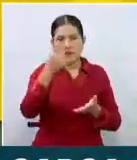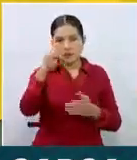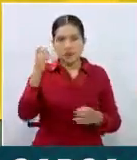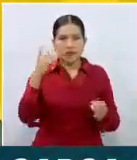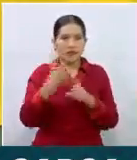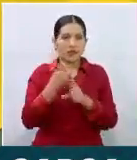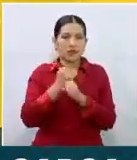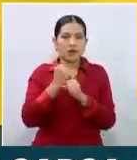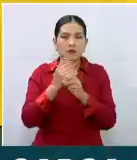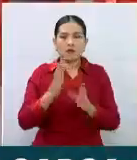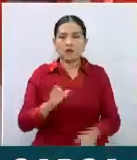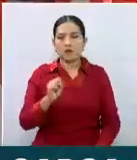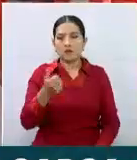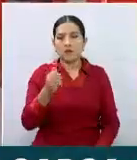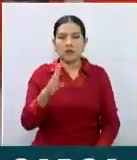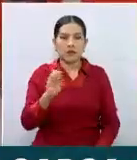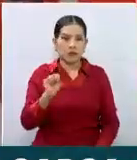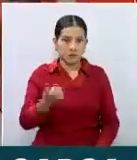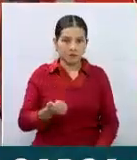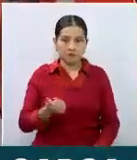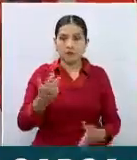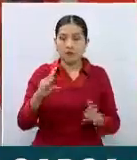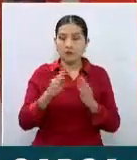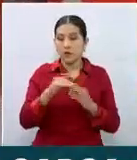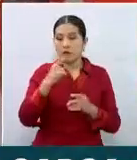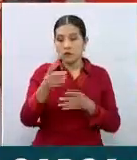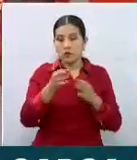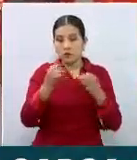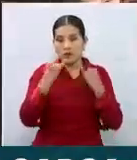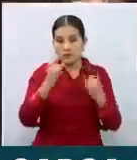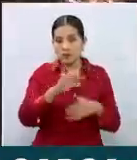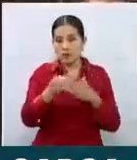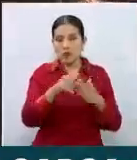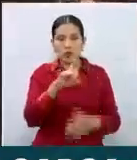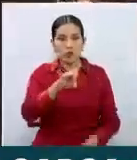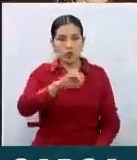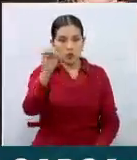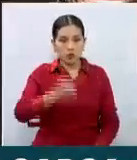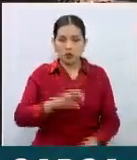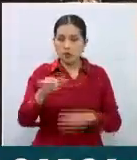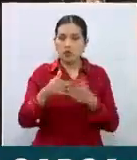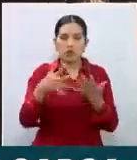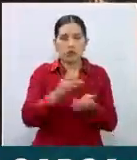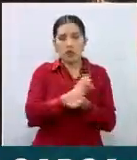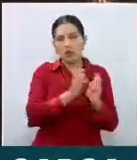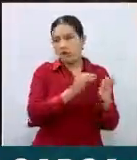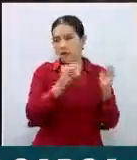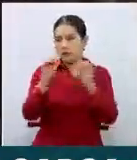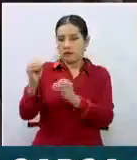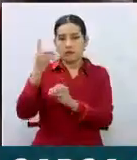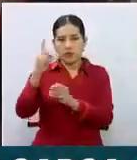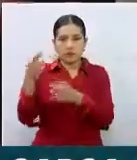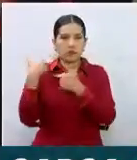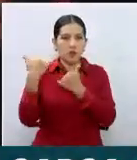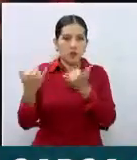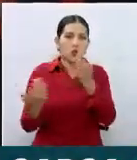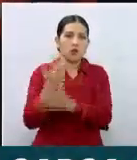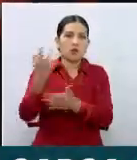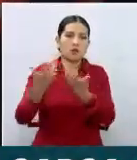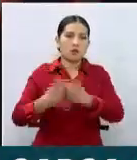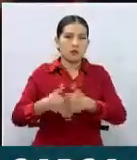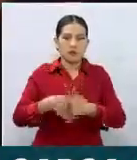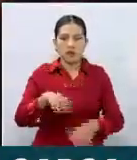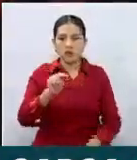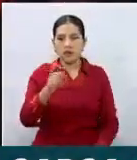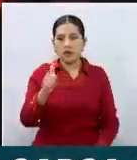SAPSA. La autoridad recordó que alrededor del 80% de los mismos pasaron a NABOL. Según el ministro, un 20% cumplía